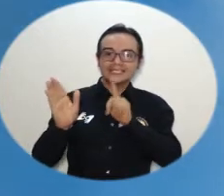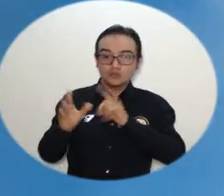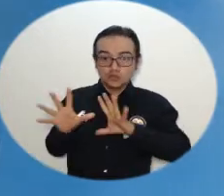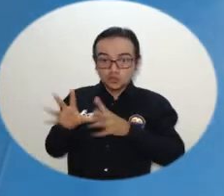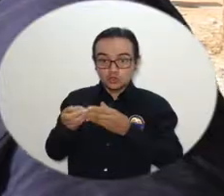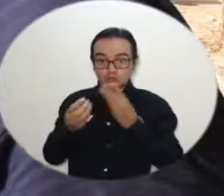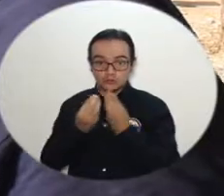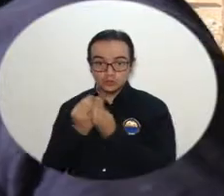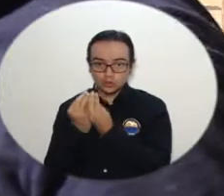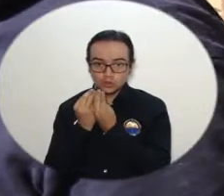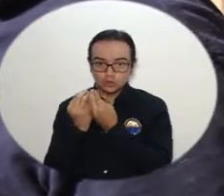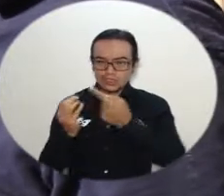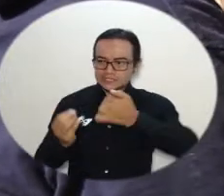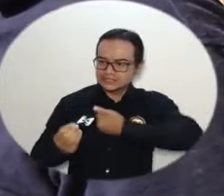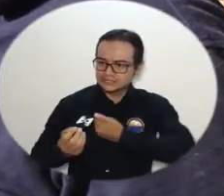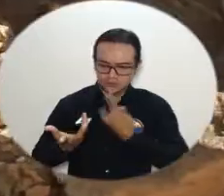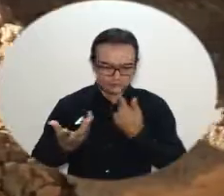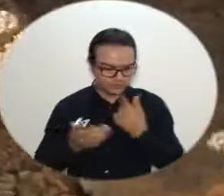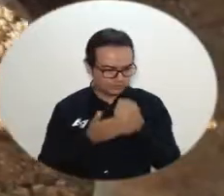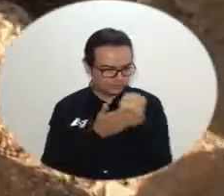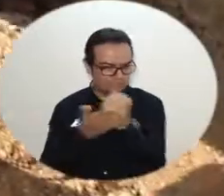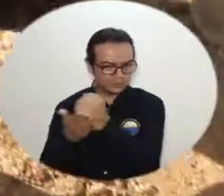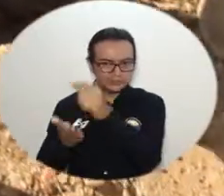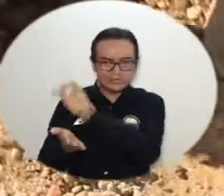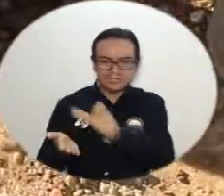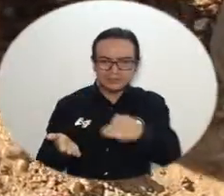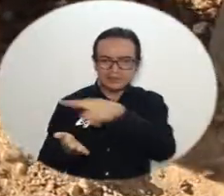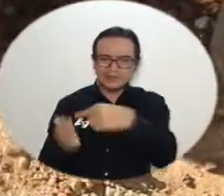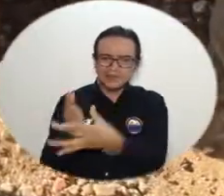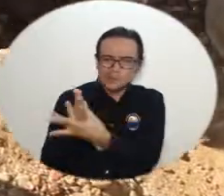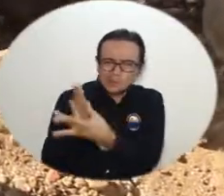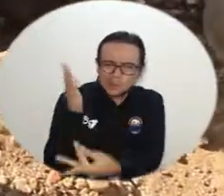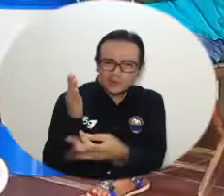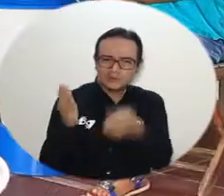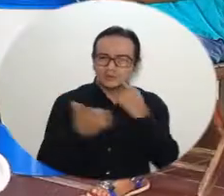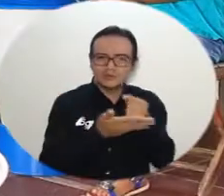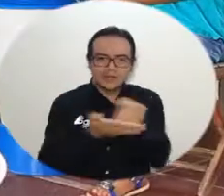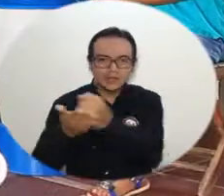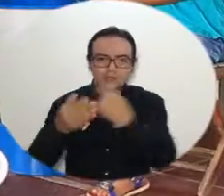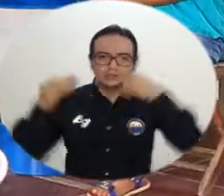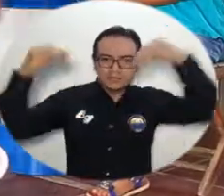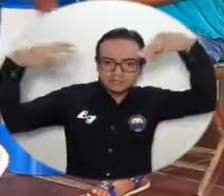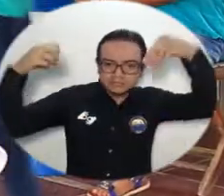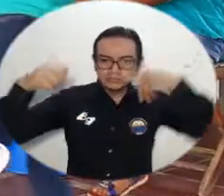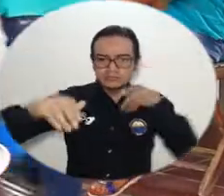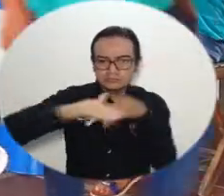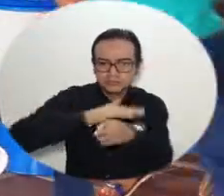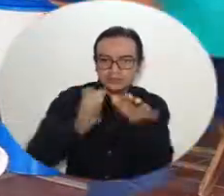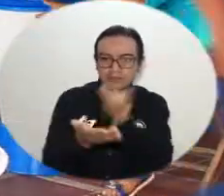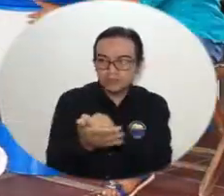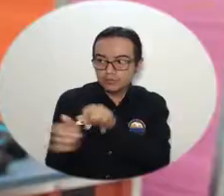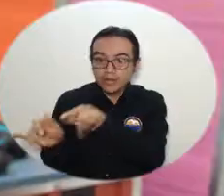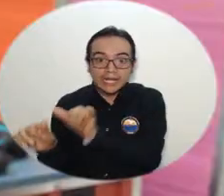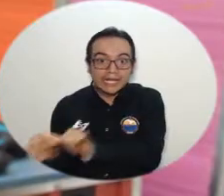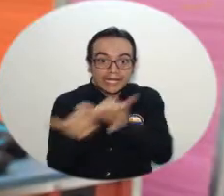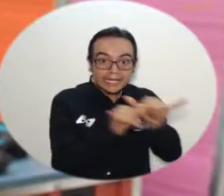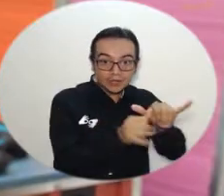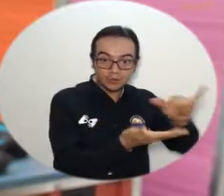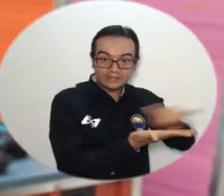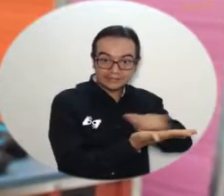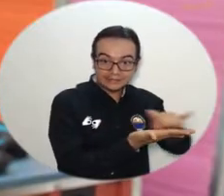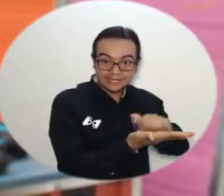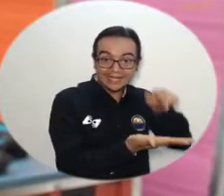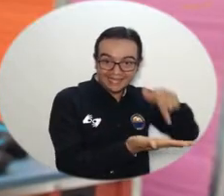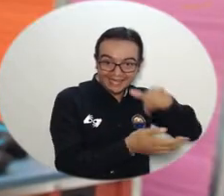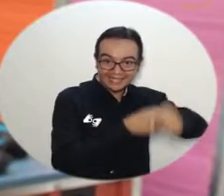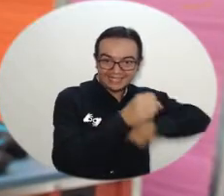servicios básicos mediante tecnologías sociales, con el fin de aportar a la reducción de la pobreza, tal como se lo proponían los Objetivos de Desarrollo Sostenible que